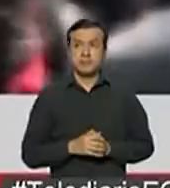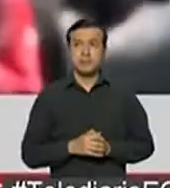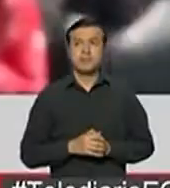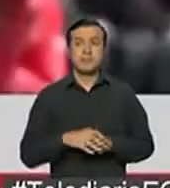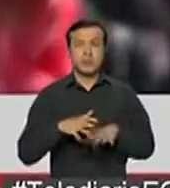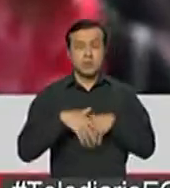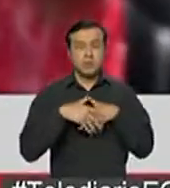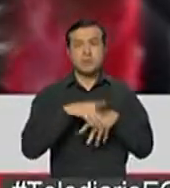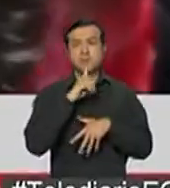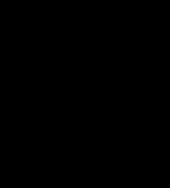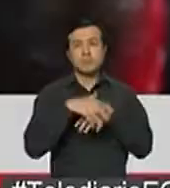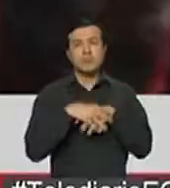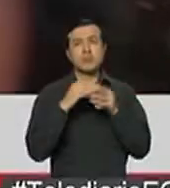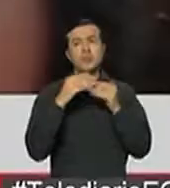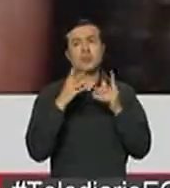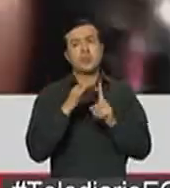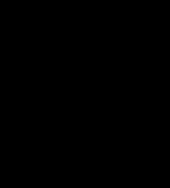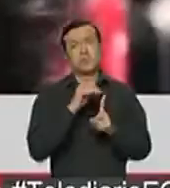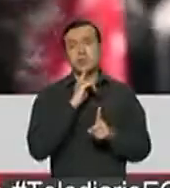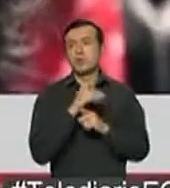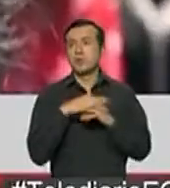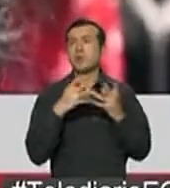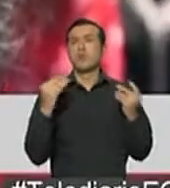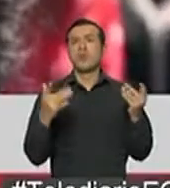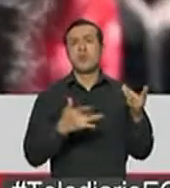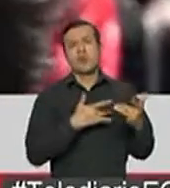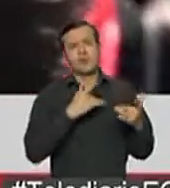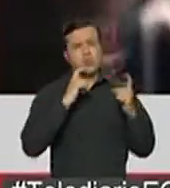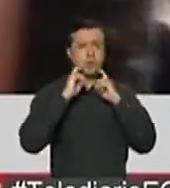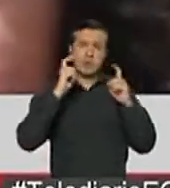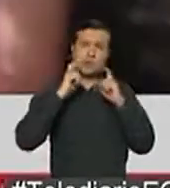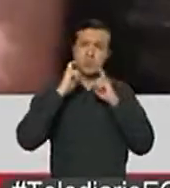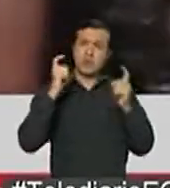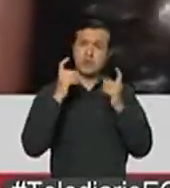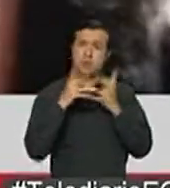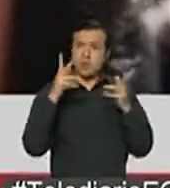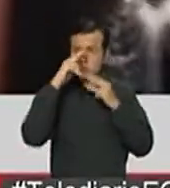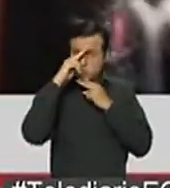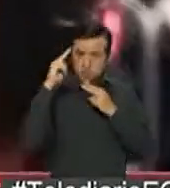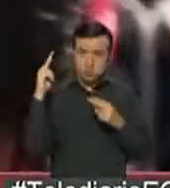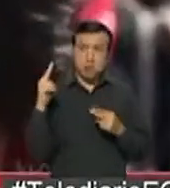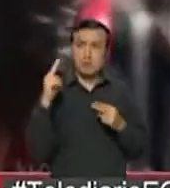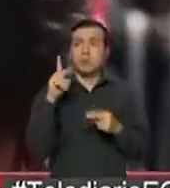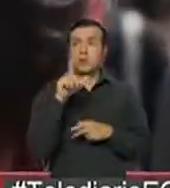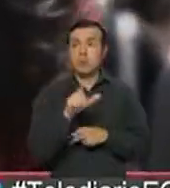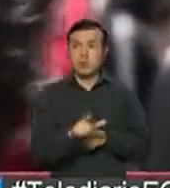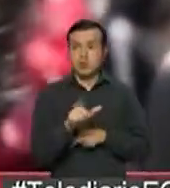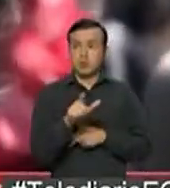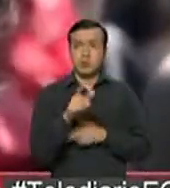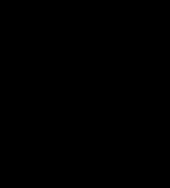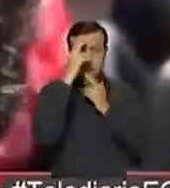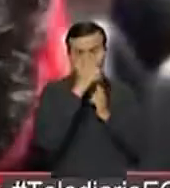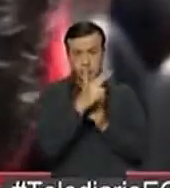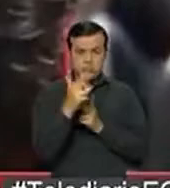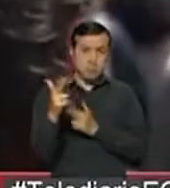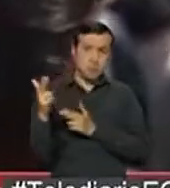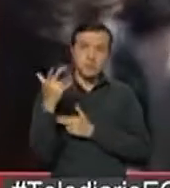silencio, llena de símbolos, de consigna, es en homenaje a las víctimas del terrorismo